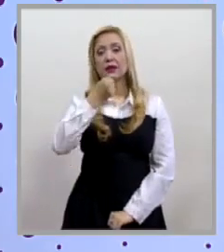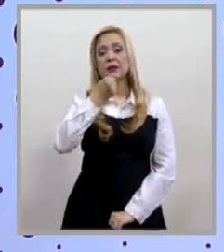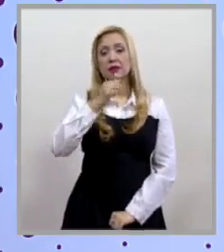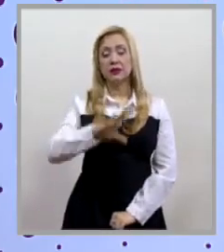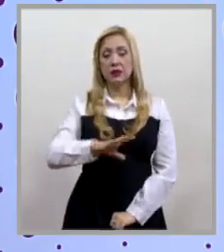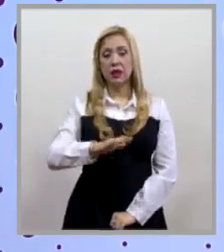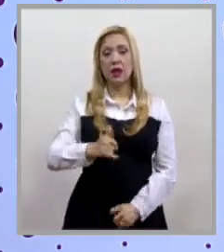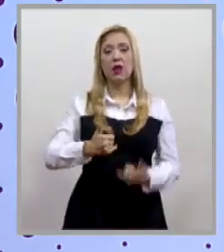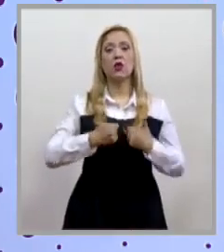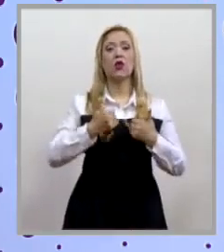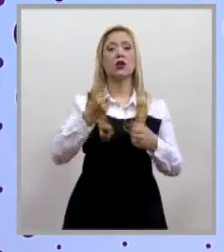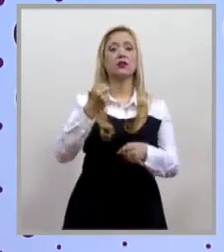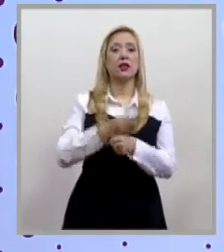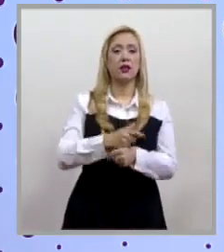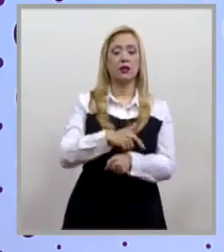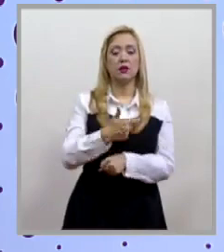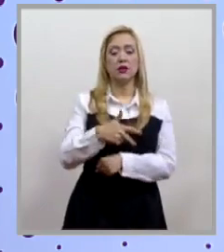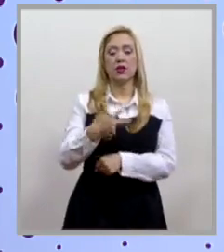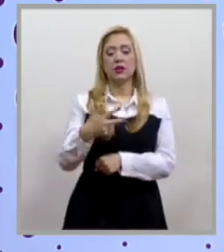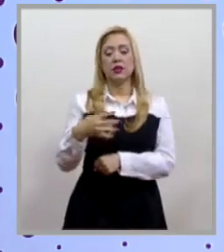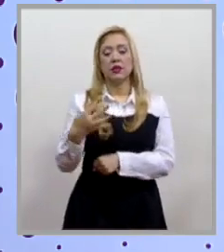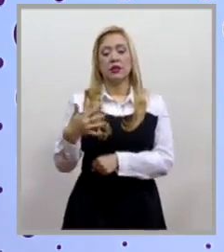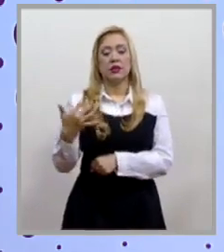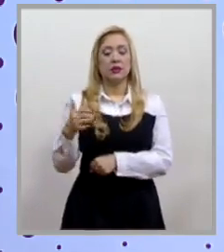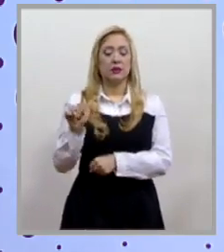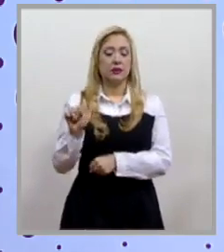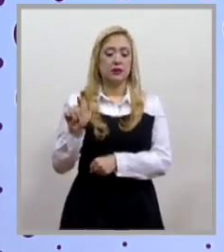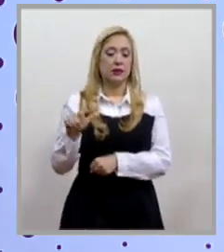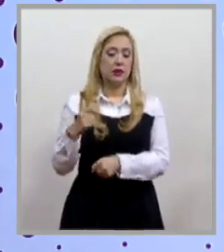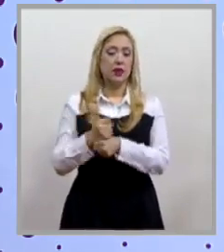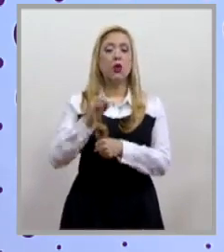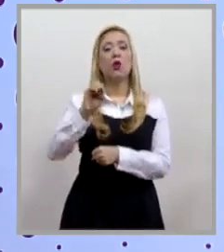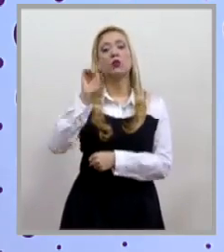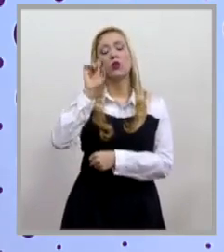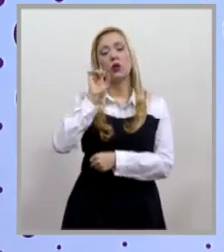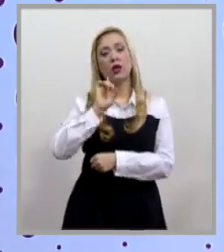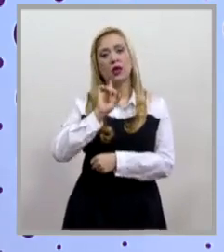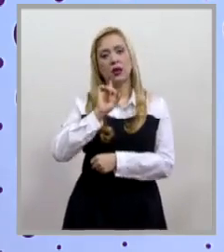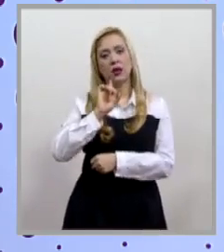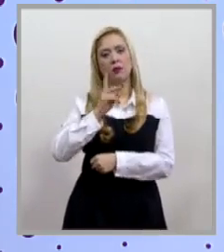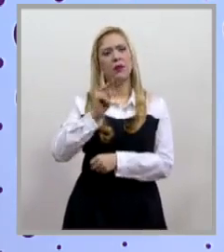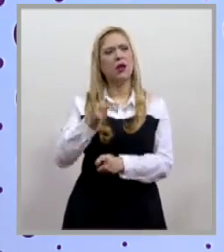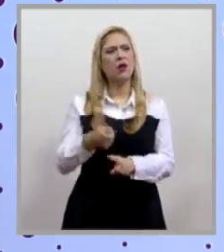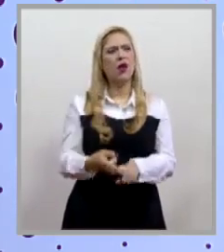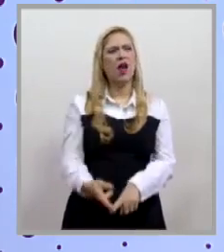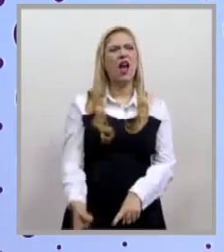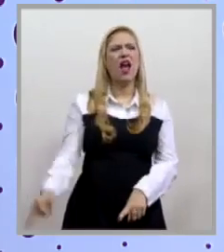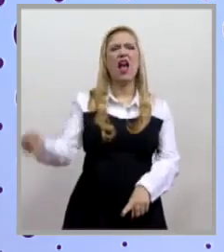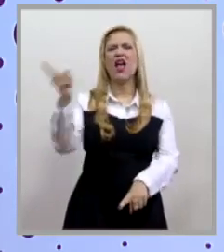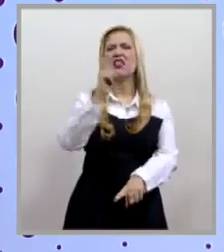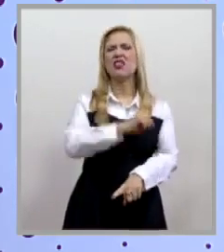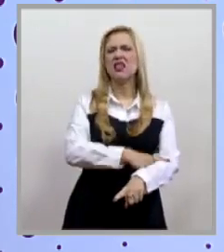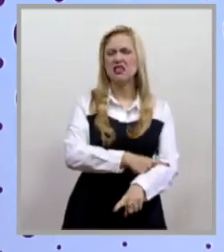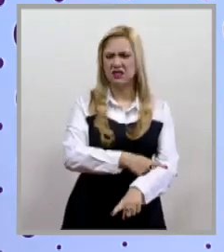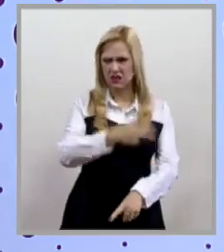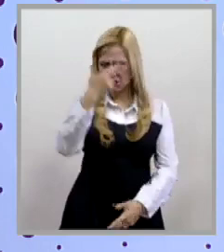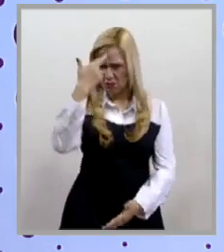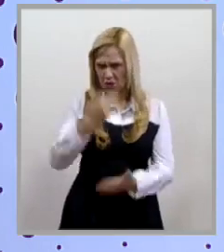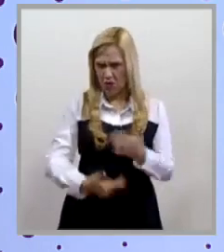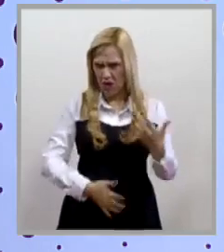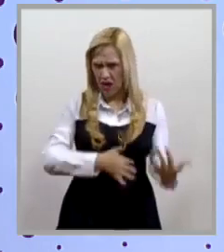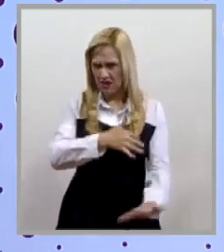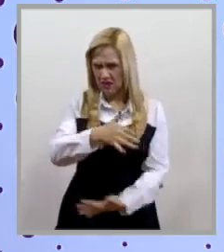una adolescente, una mujer. Y en el antes, ¿qué hay en el antes? Había un contexto de violencia,